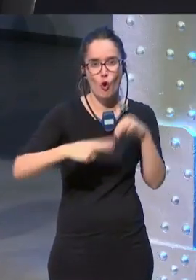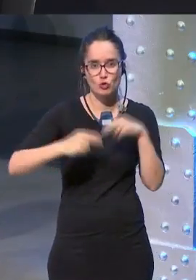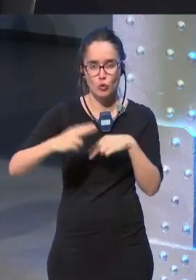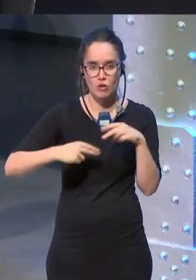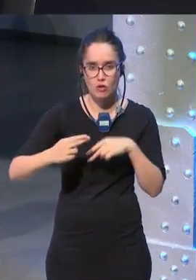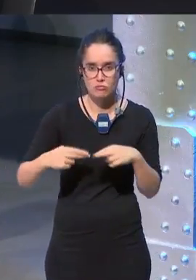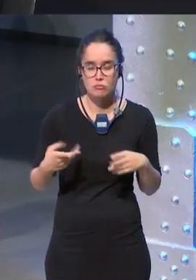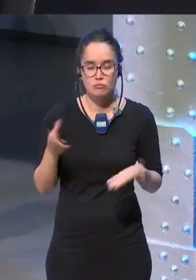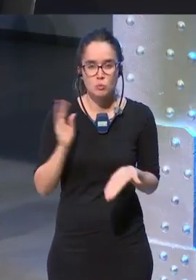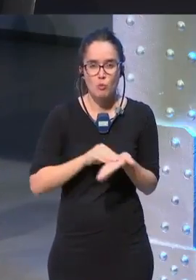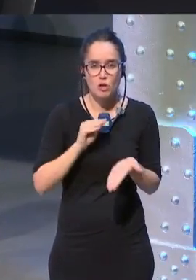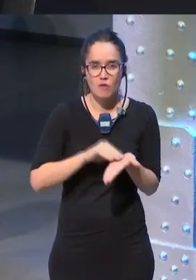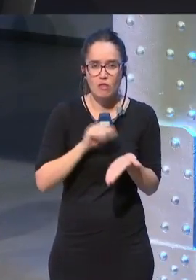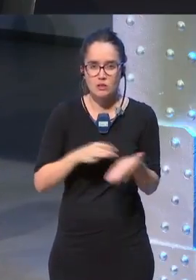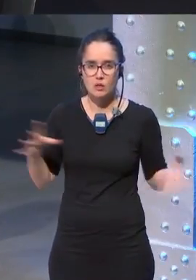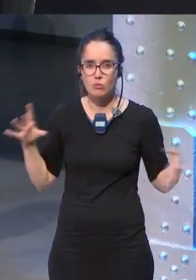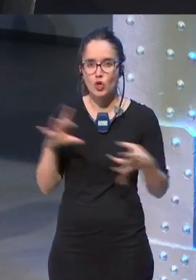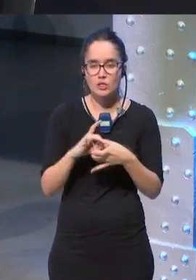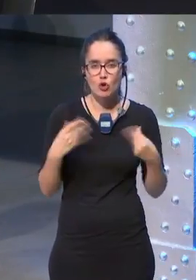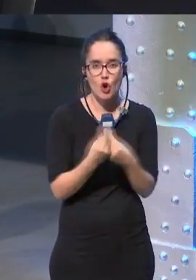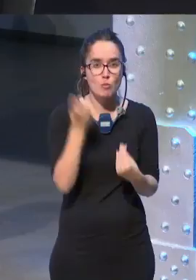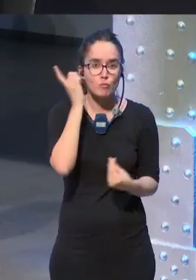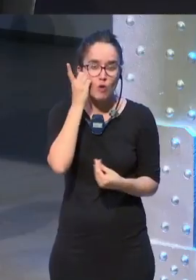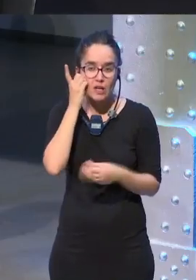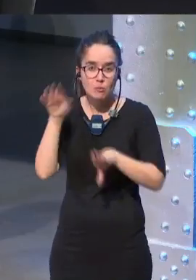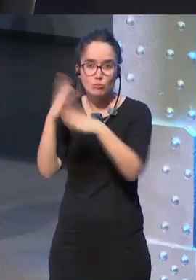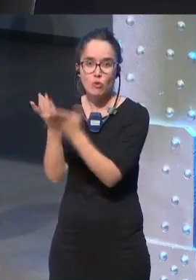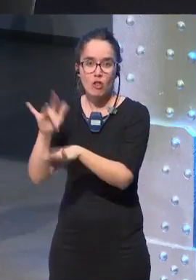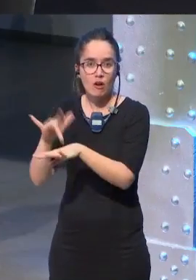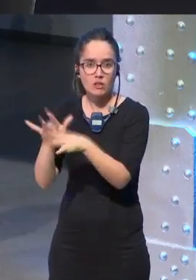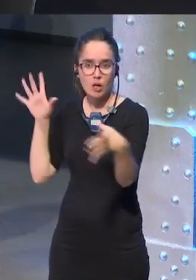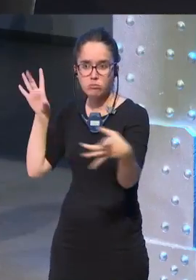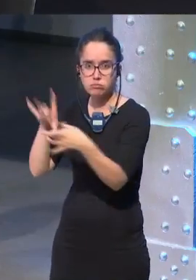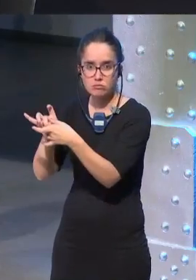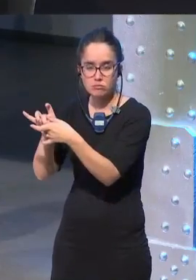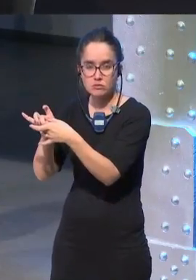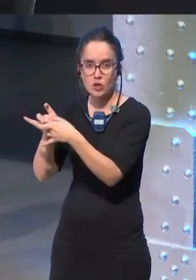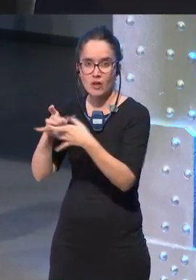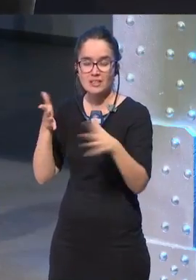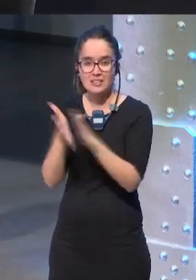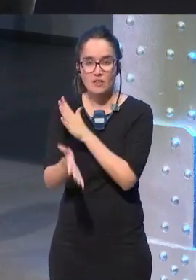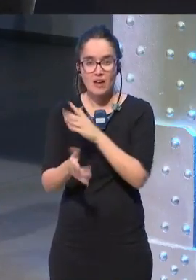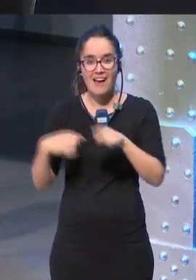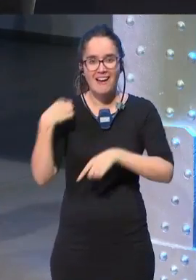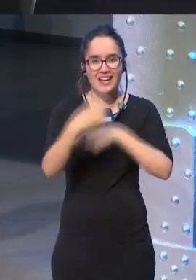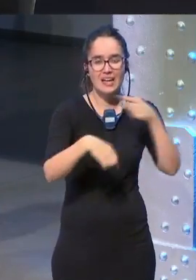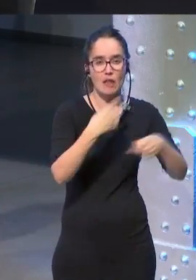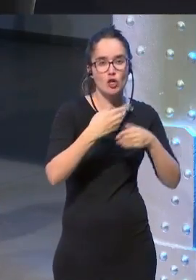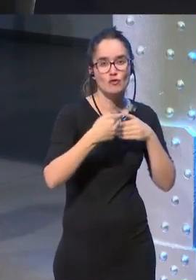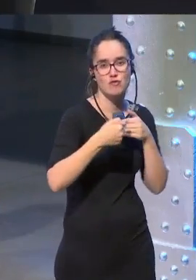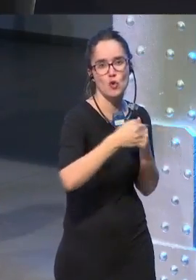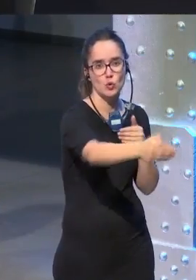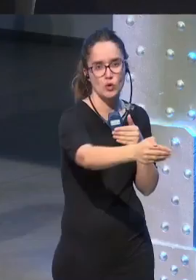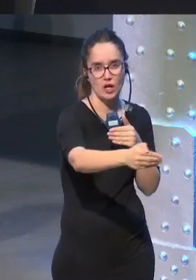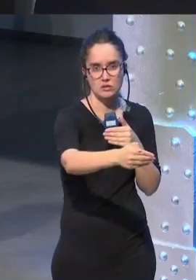que, bueno, muchas veces están conectados con sus móviles al mundo digital, así que estamos hablando de generaciones futuras